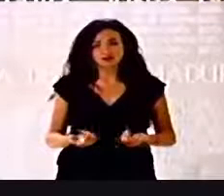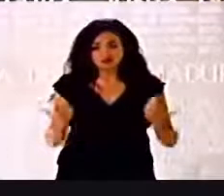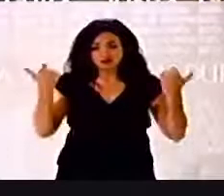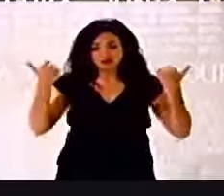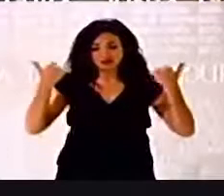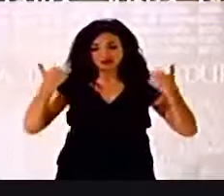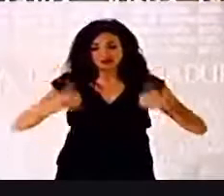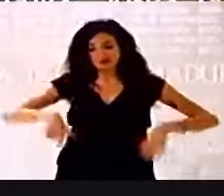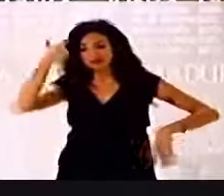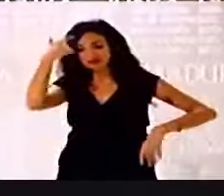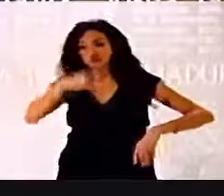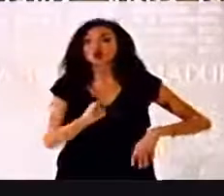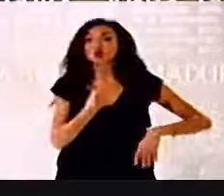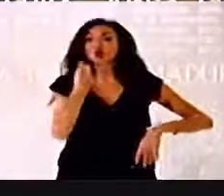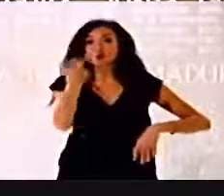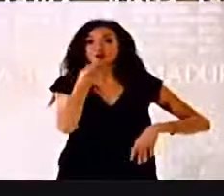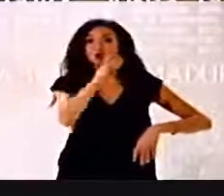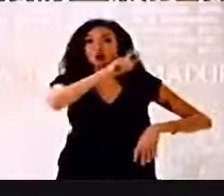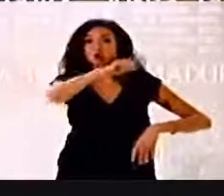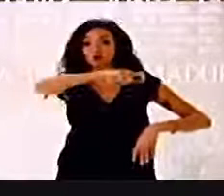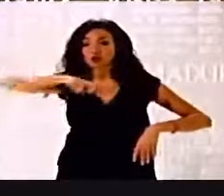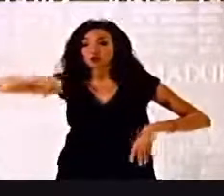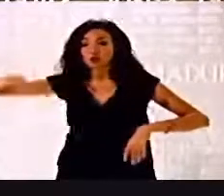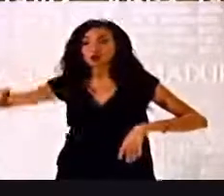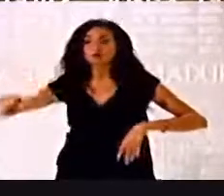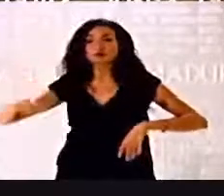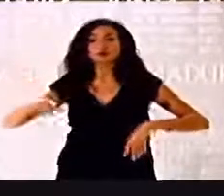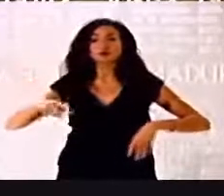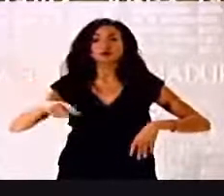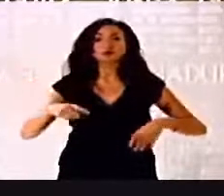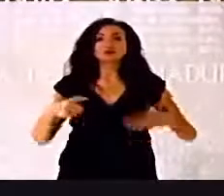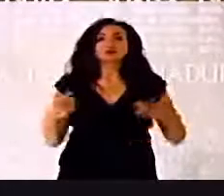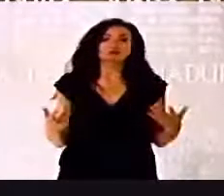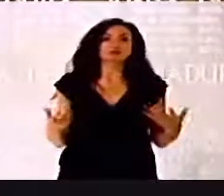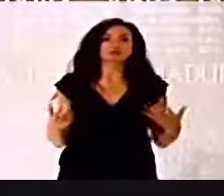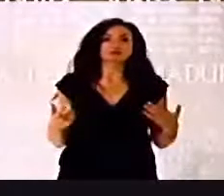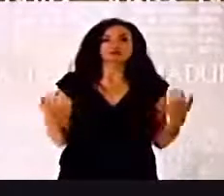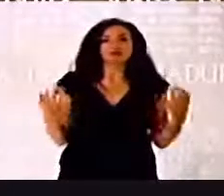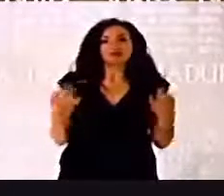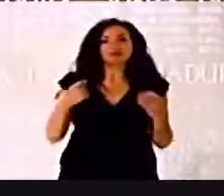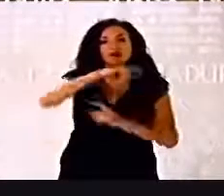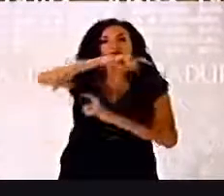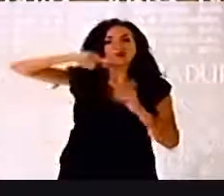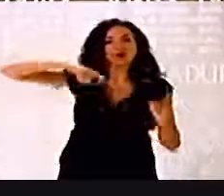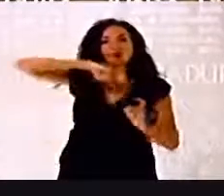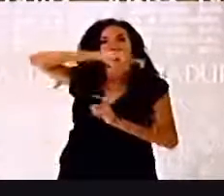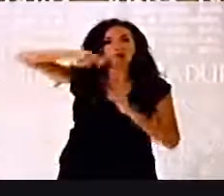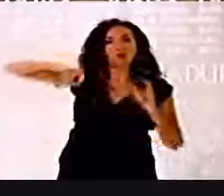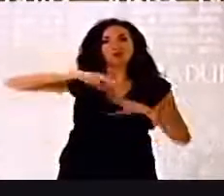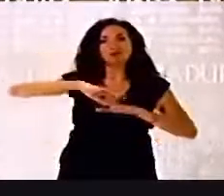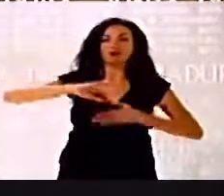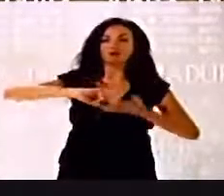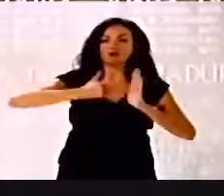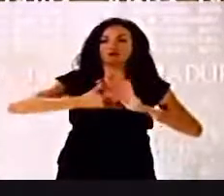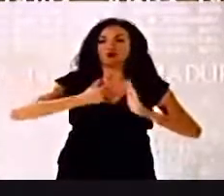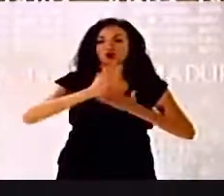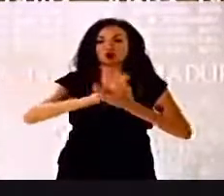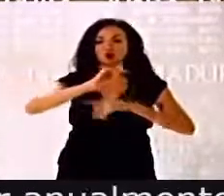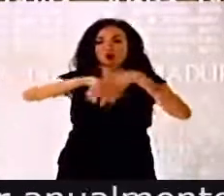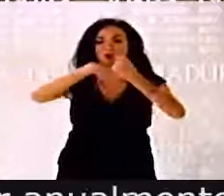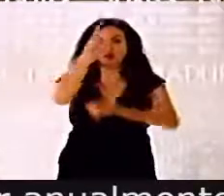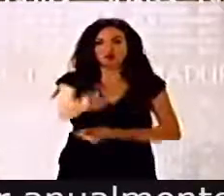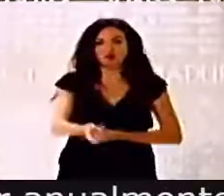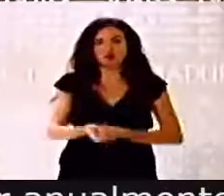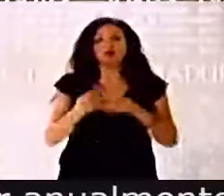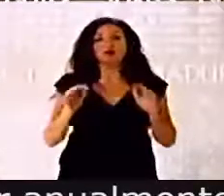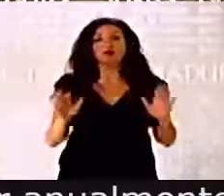hacer una propuesta de las plantillas orgánicas y funcionales, donde entran muchos factores, se tiene que hacer anualmente para planificar el curso escolar siguiente. Y